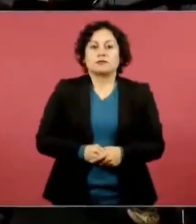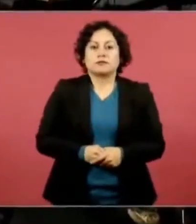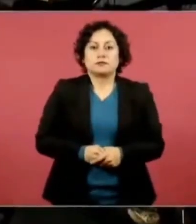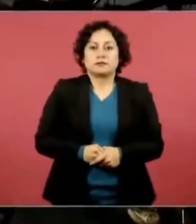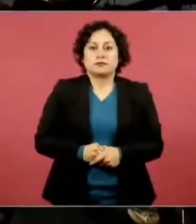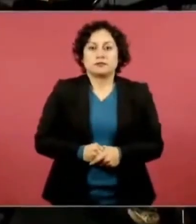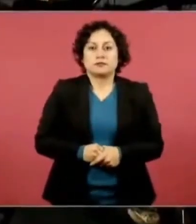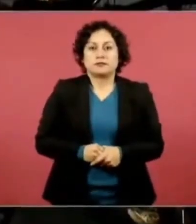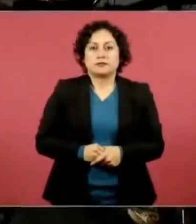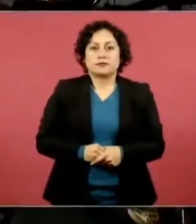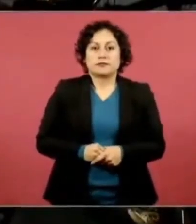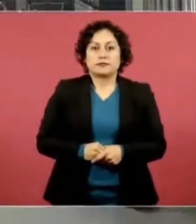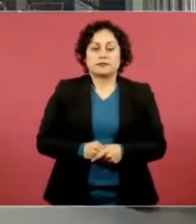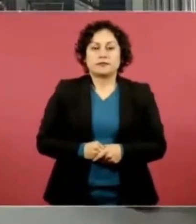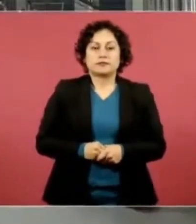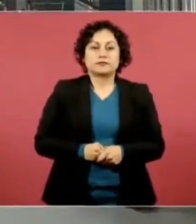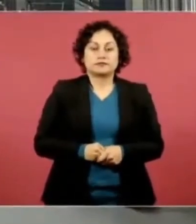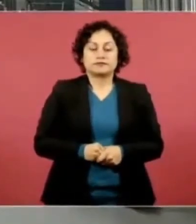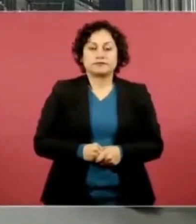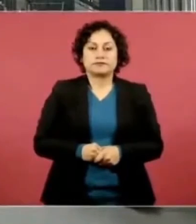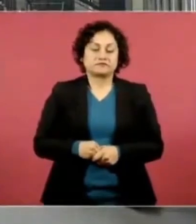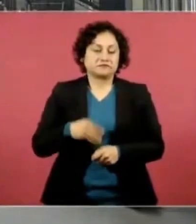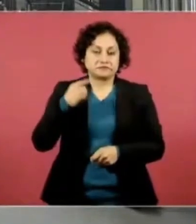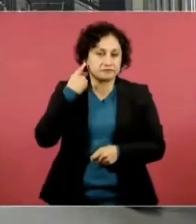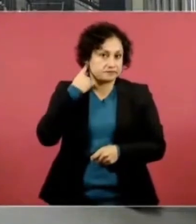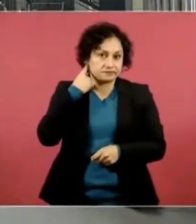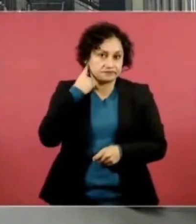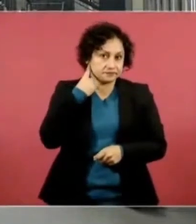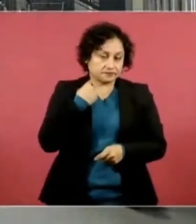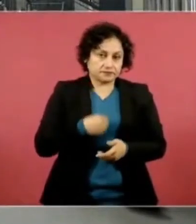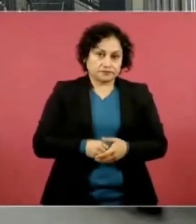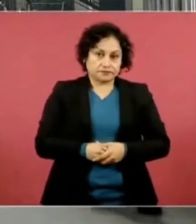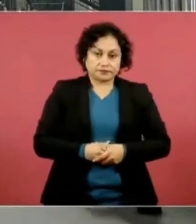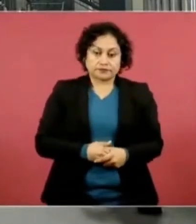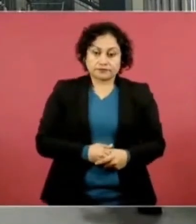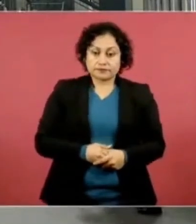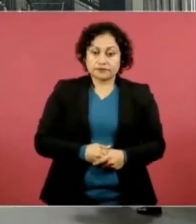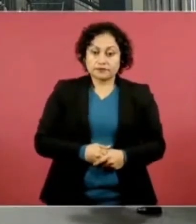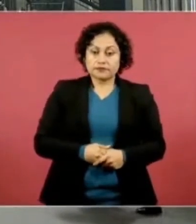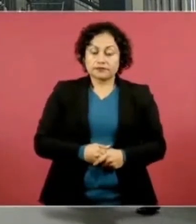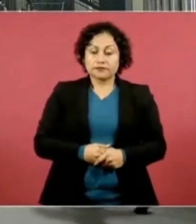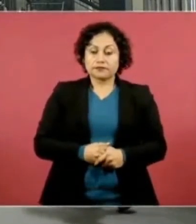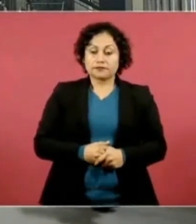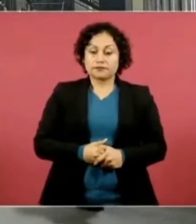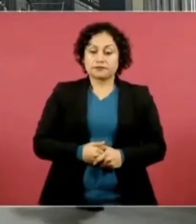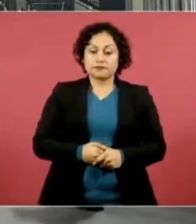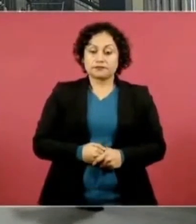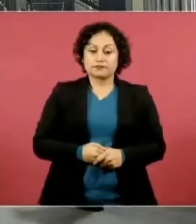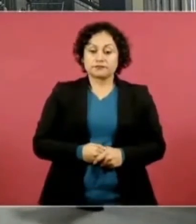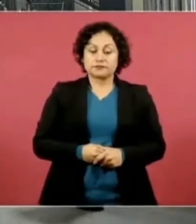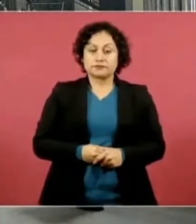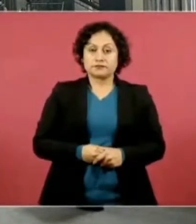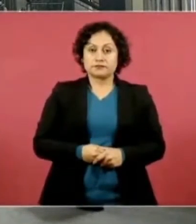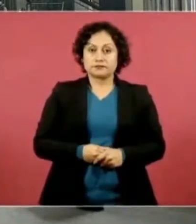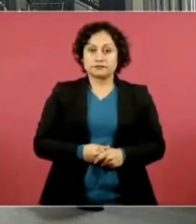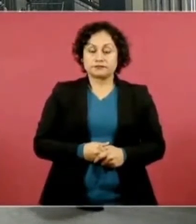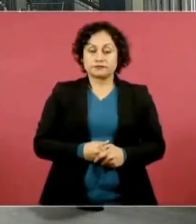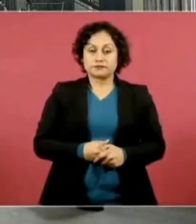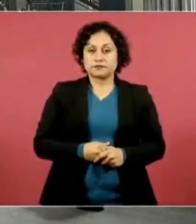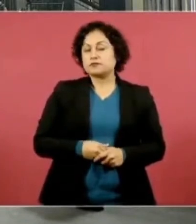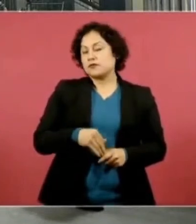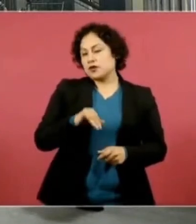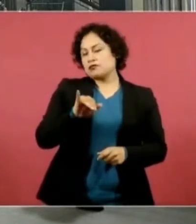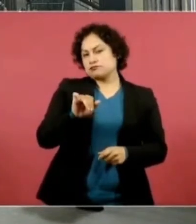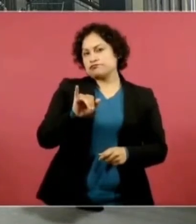Invitó al Comité de Desaparición Forzada de la UNO. Nos trajo, vino a la visita de expertos. ¿Esa colaboración seguirá? Sí,